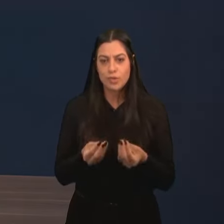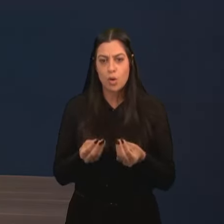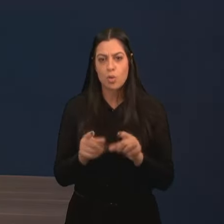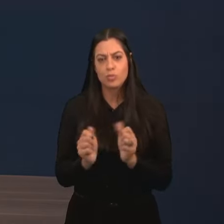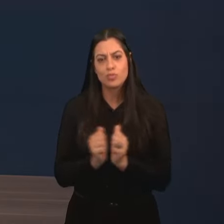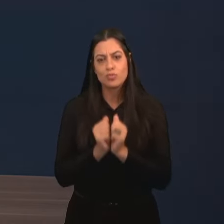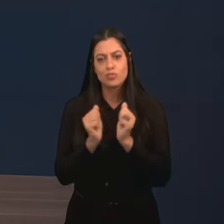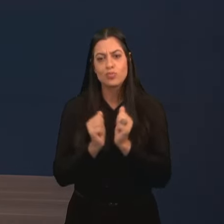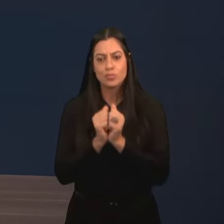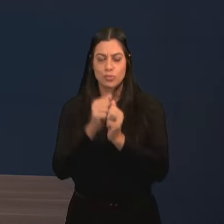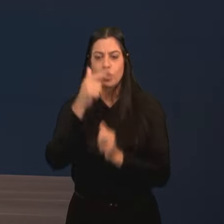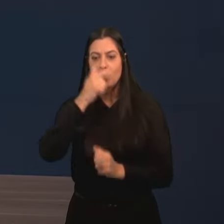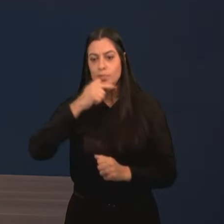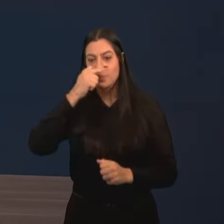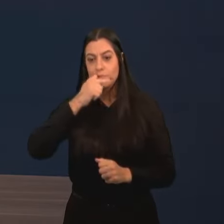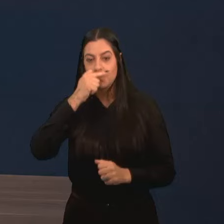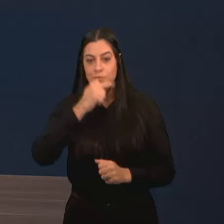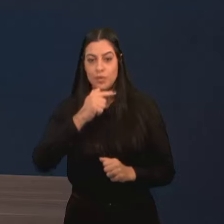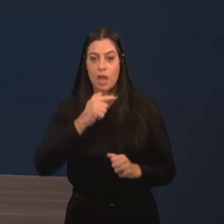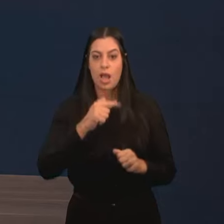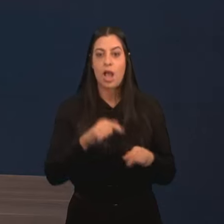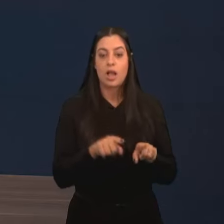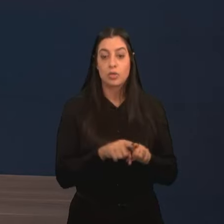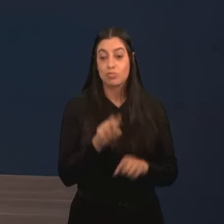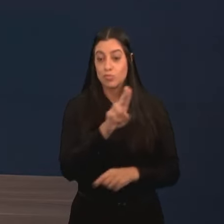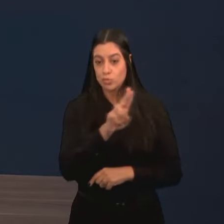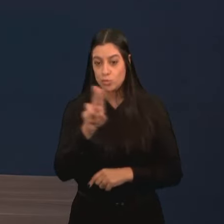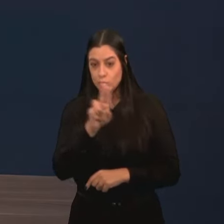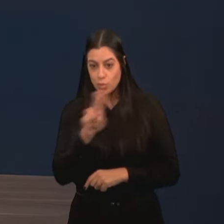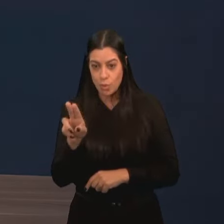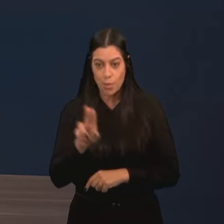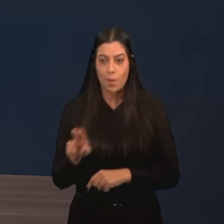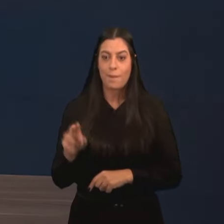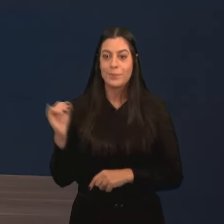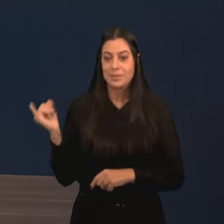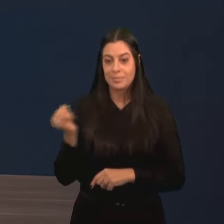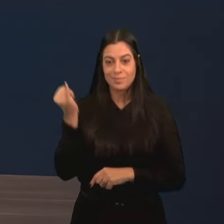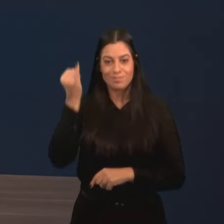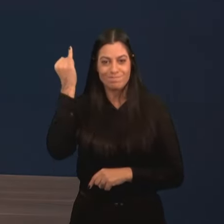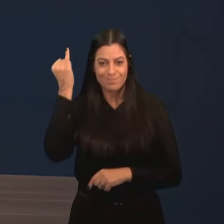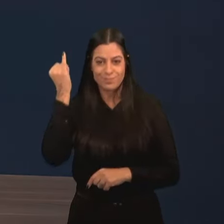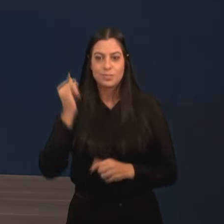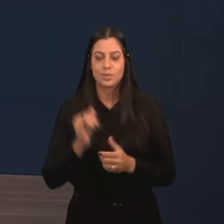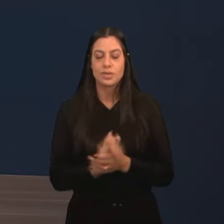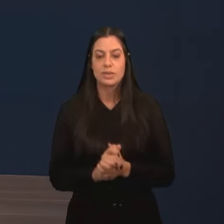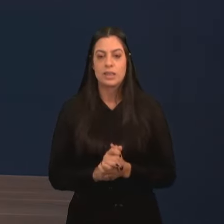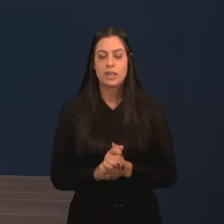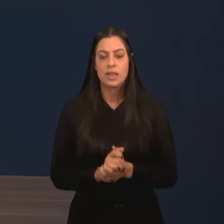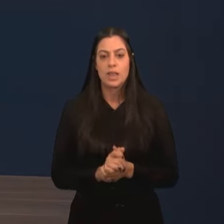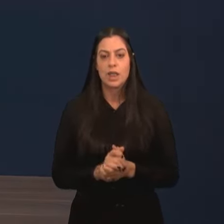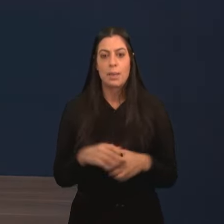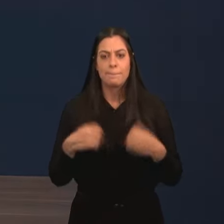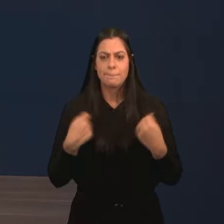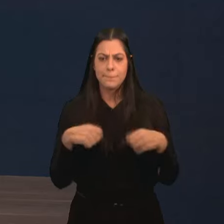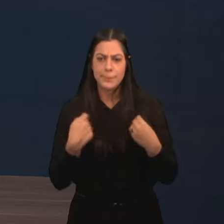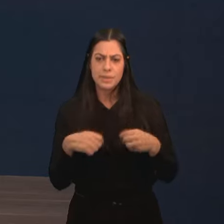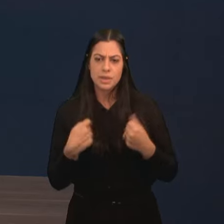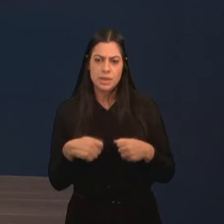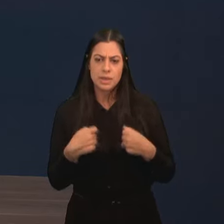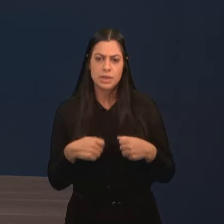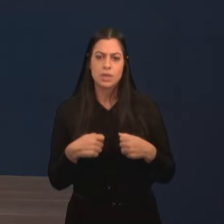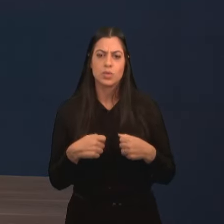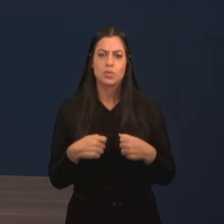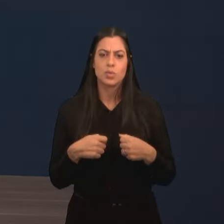siempre bajo la observación del ministro Gilmar, cuando vemos sistemas tan interesantes con nombres tan diferentes,